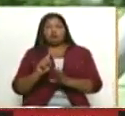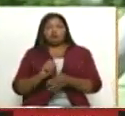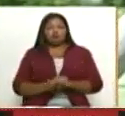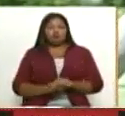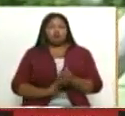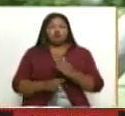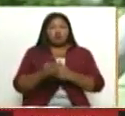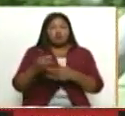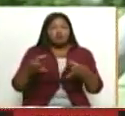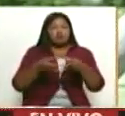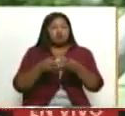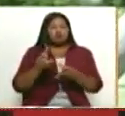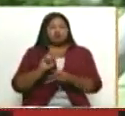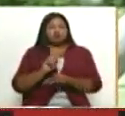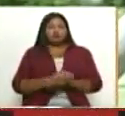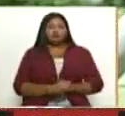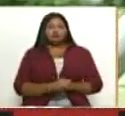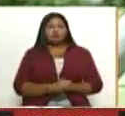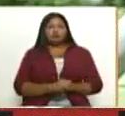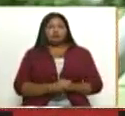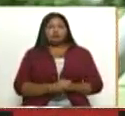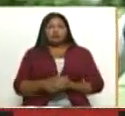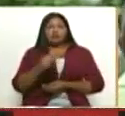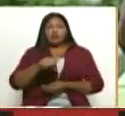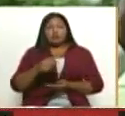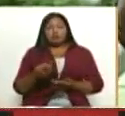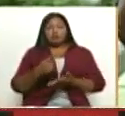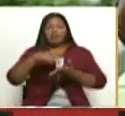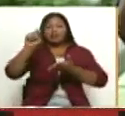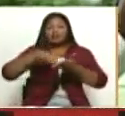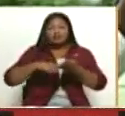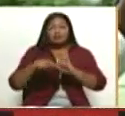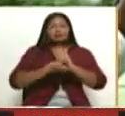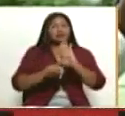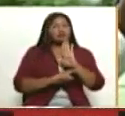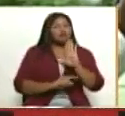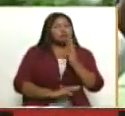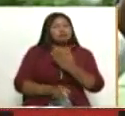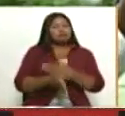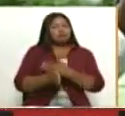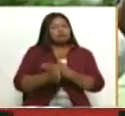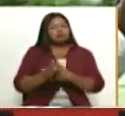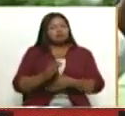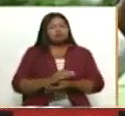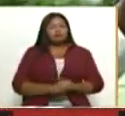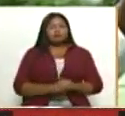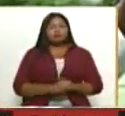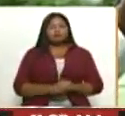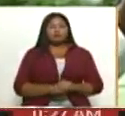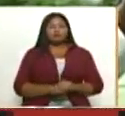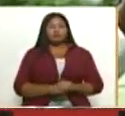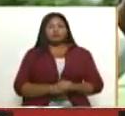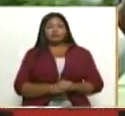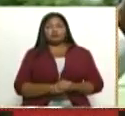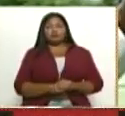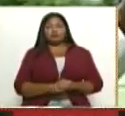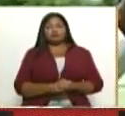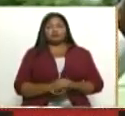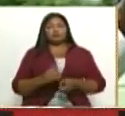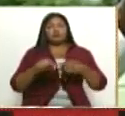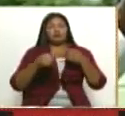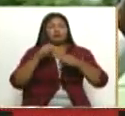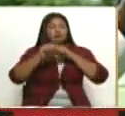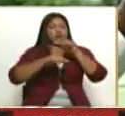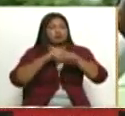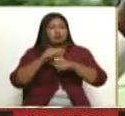en esta mesa. En esta mesa rige que lo que se firma se va implementando. Después de un ciclo